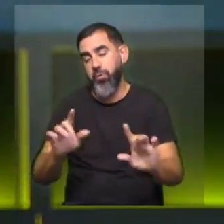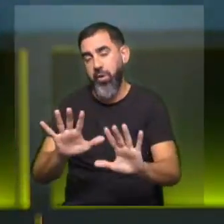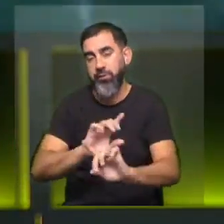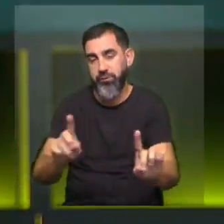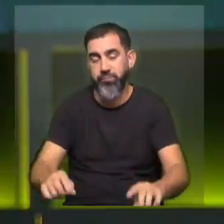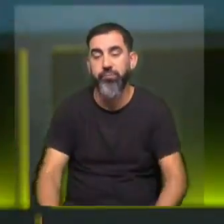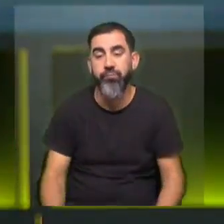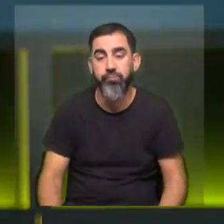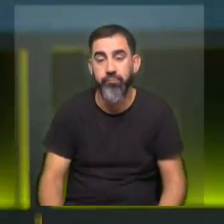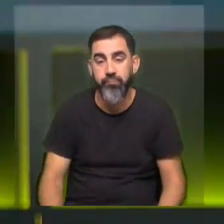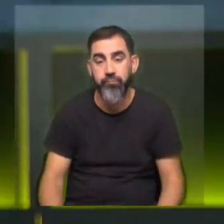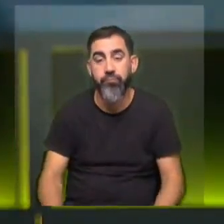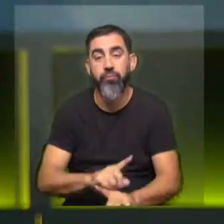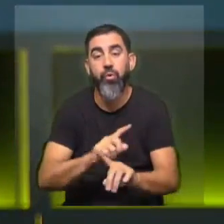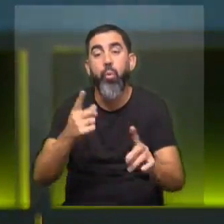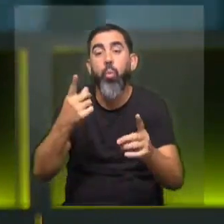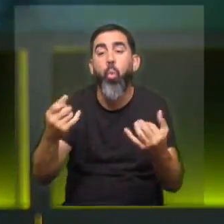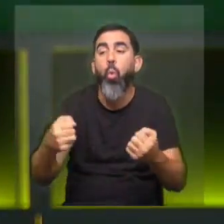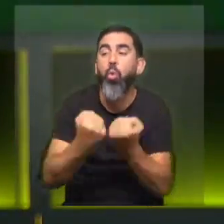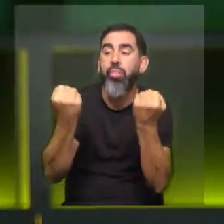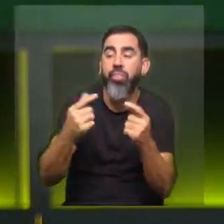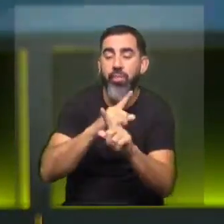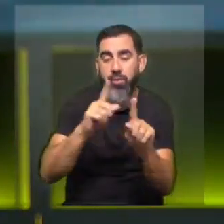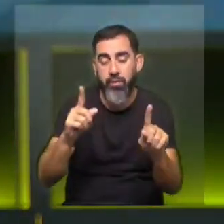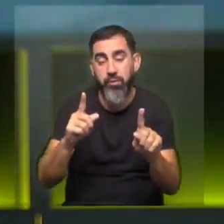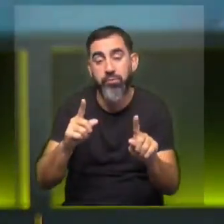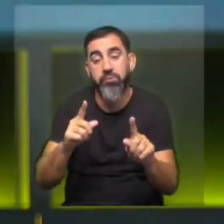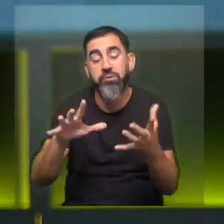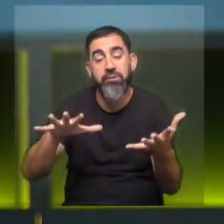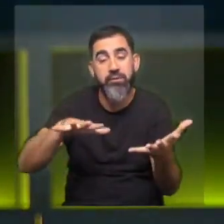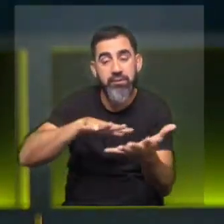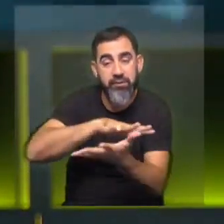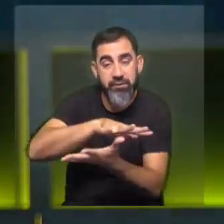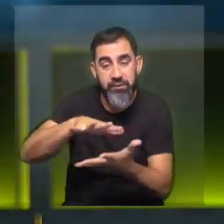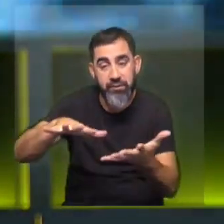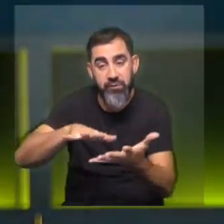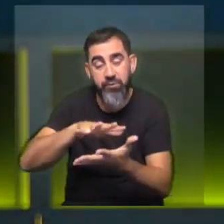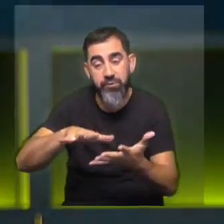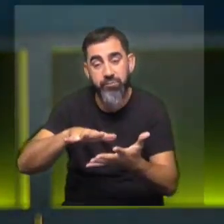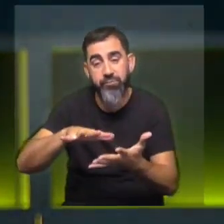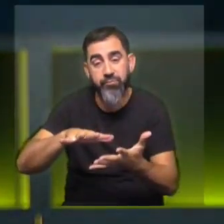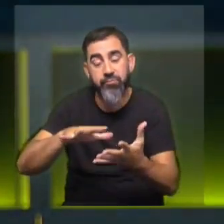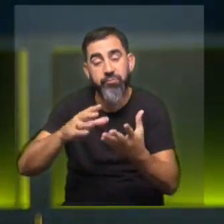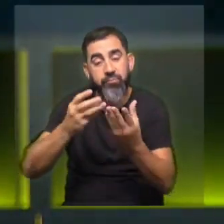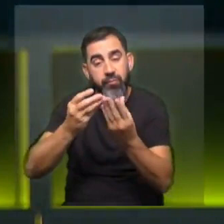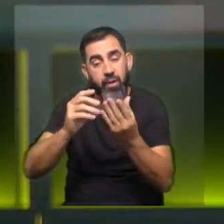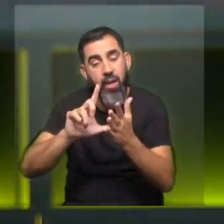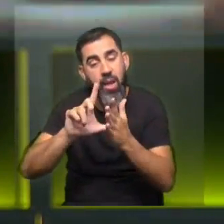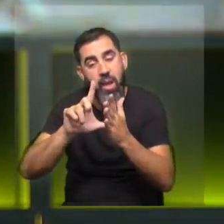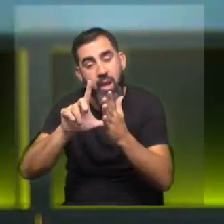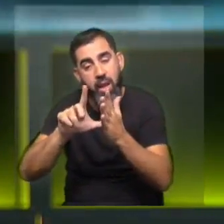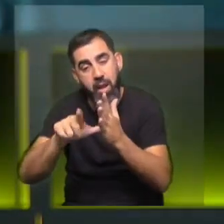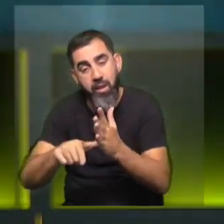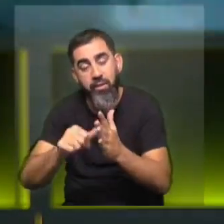suceder, porque además no es algo que suceda de un día para el otro, sino que es digamos, son situaciones que son de muy lenta,